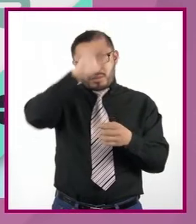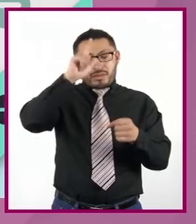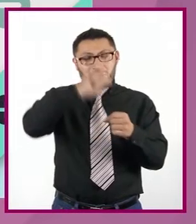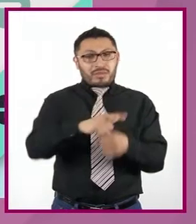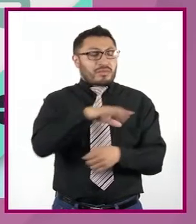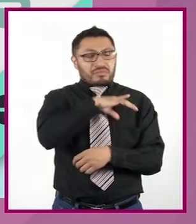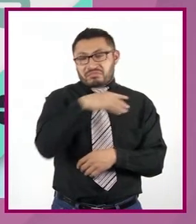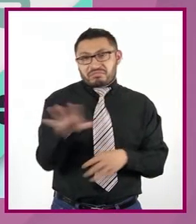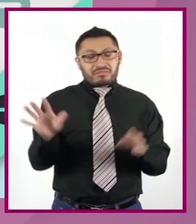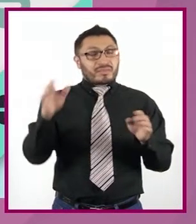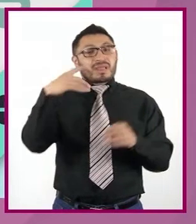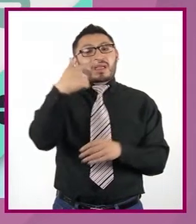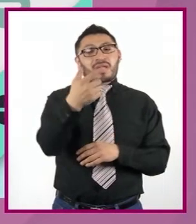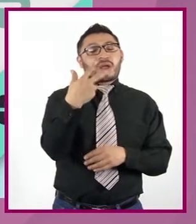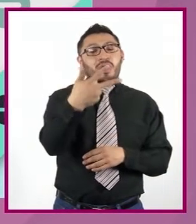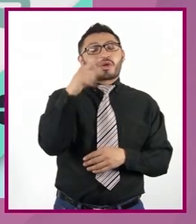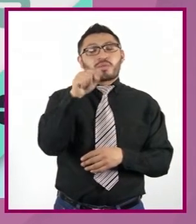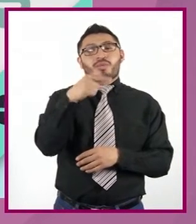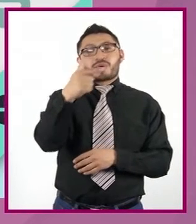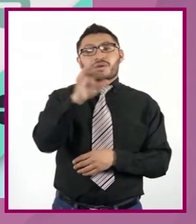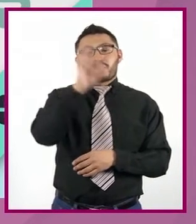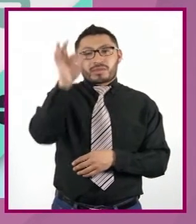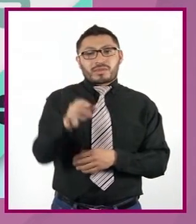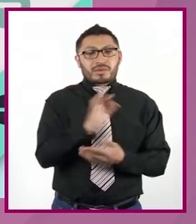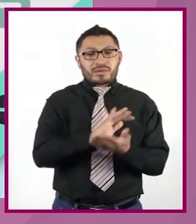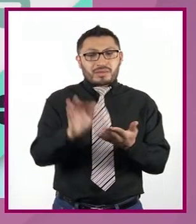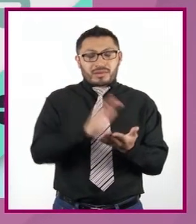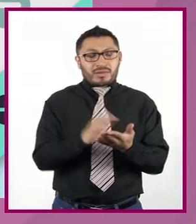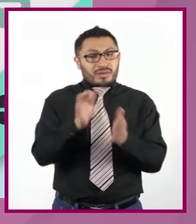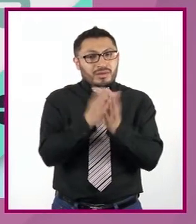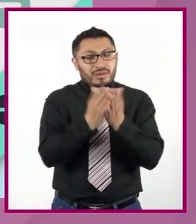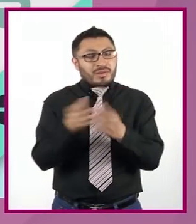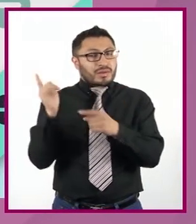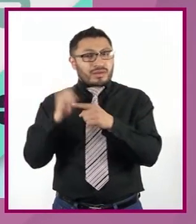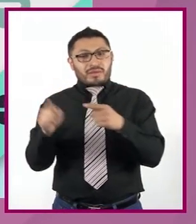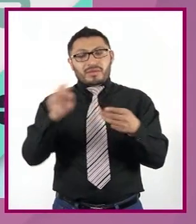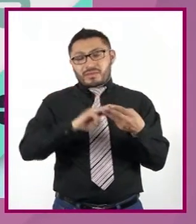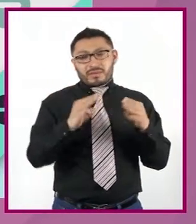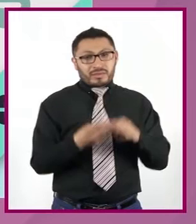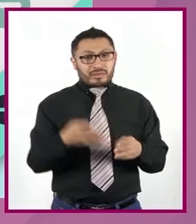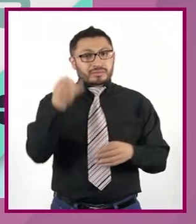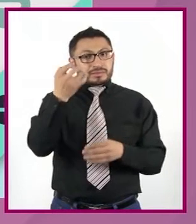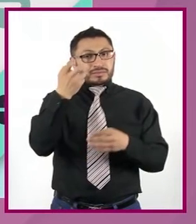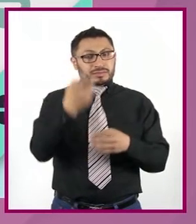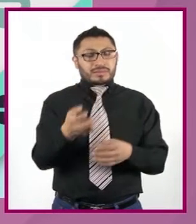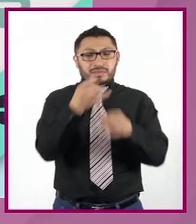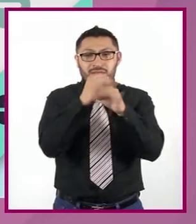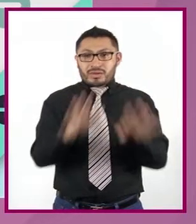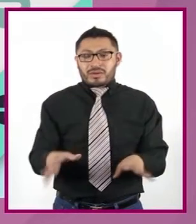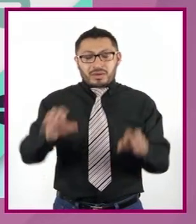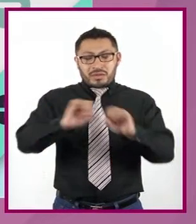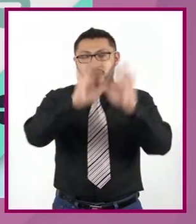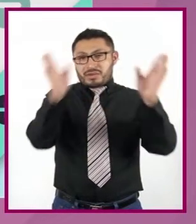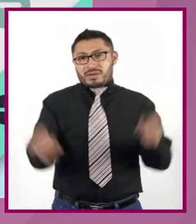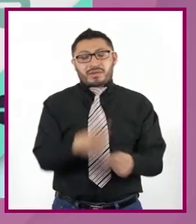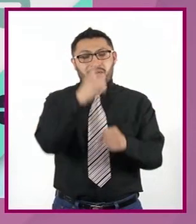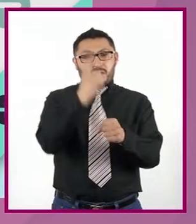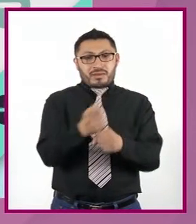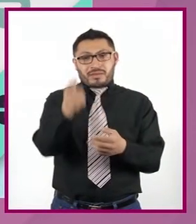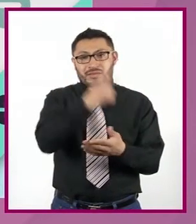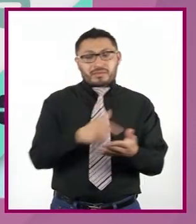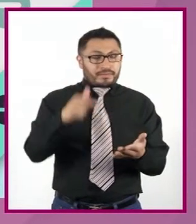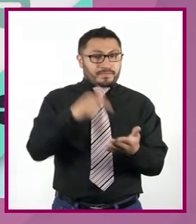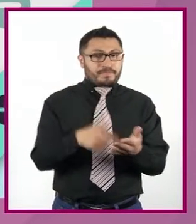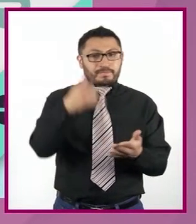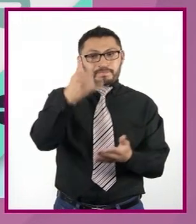el 8.7% lee libros por otro motivo. Con esta información es claro que el primer lugar y